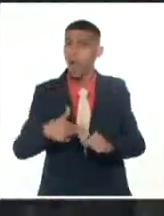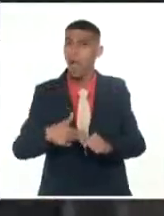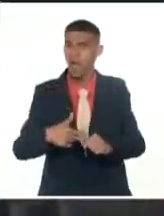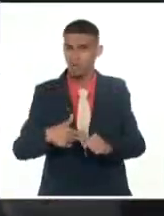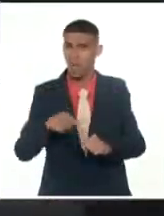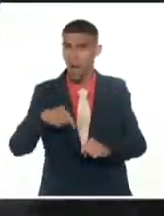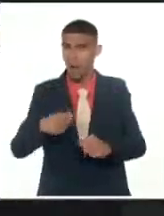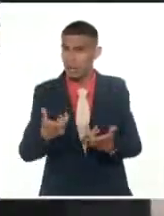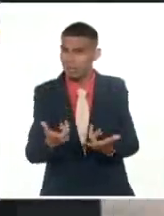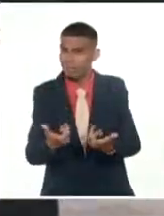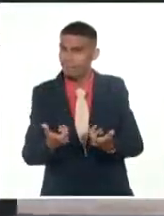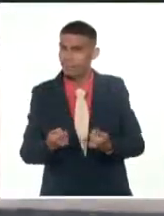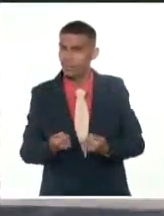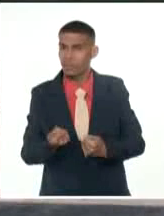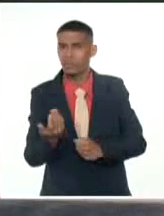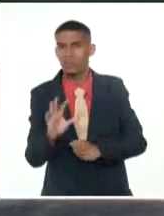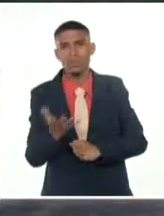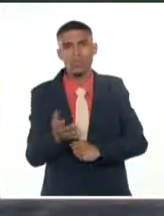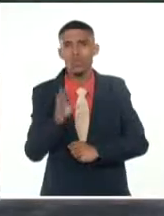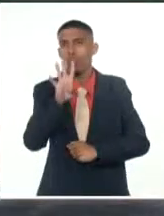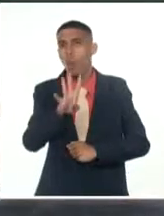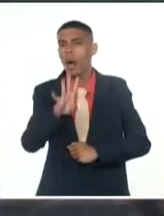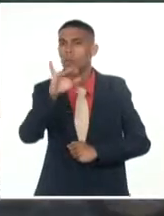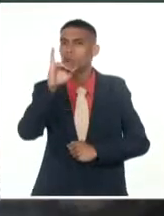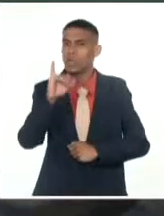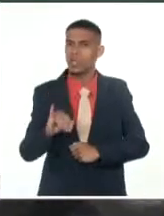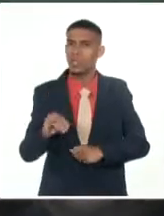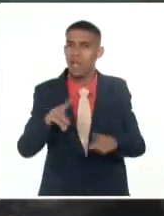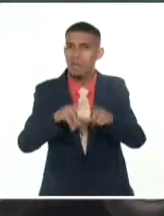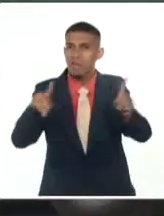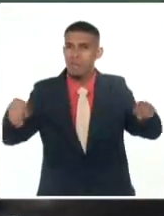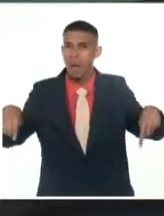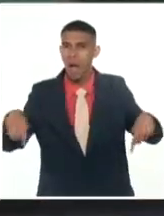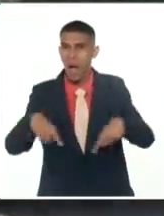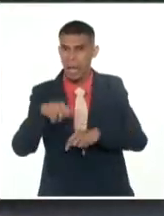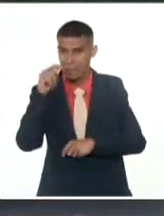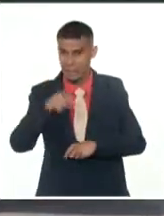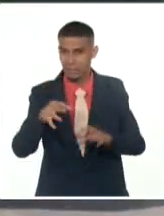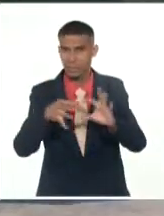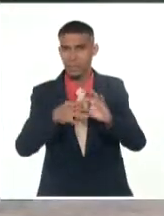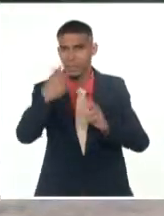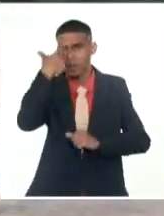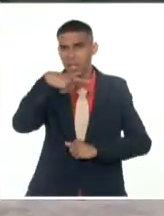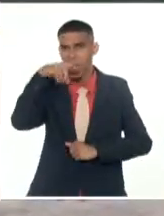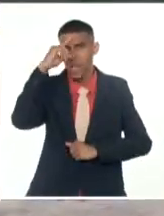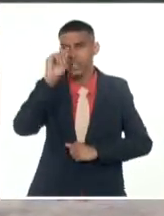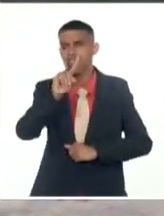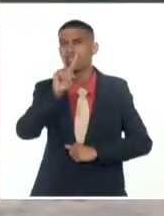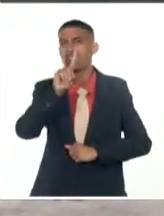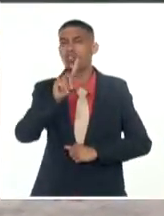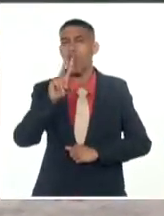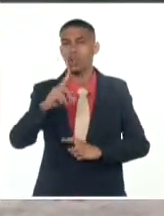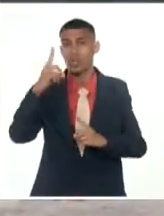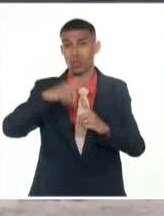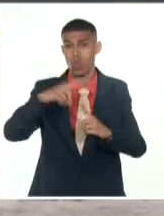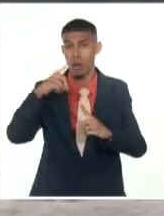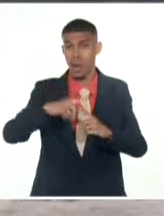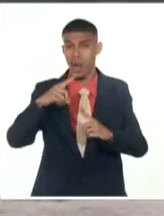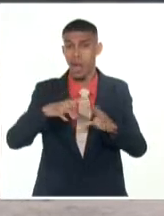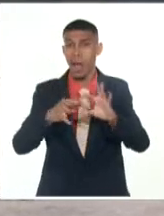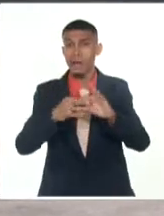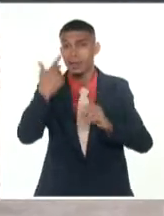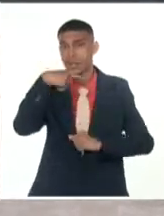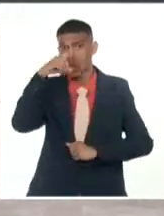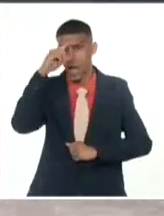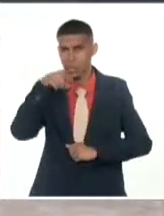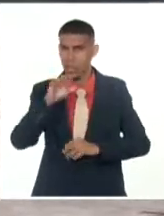por esta vía entre 4 y 6 pailas a la semana, con unas 12 toneladas de combustible doméstico cada